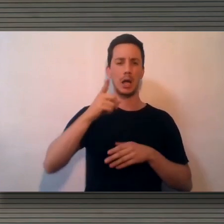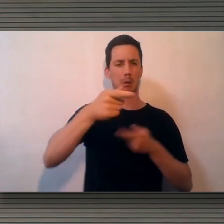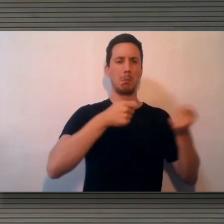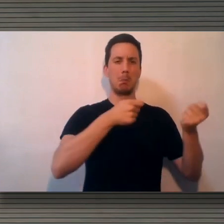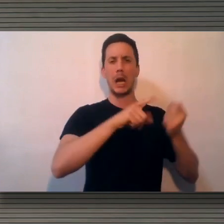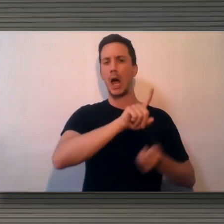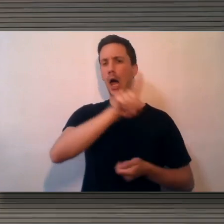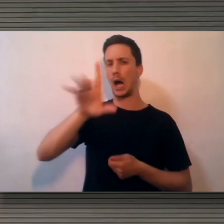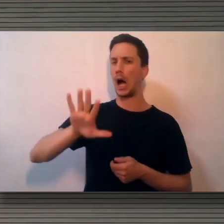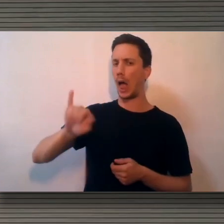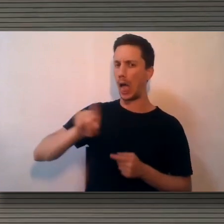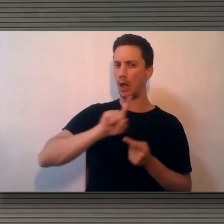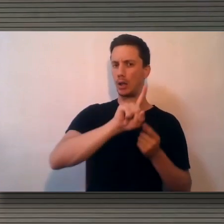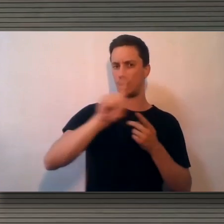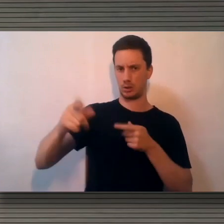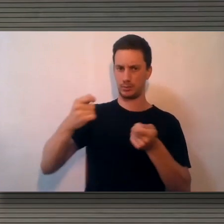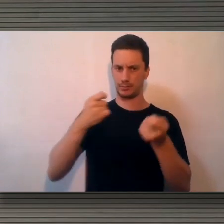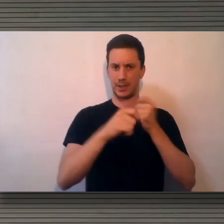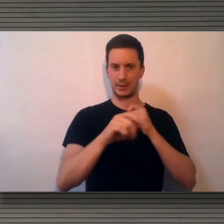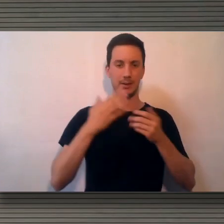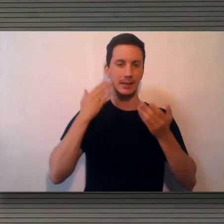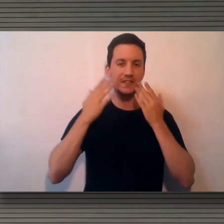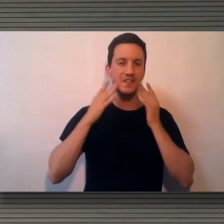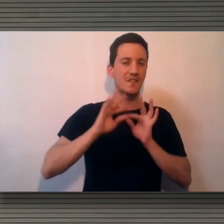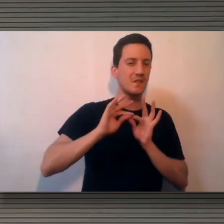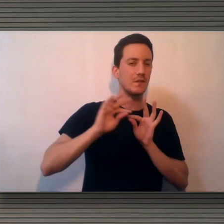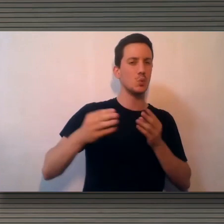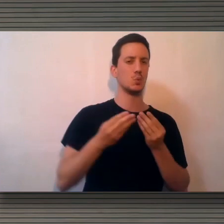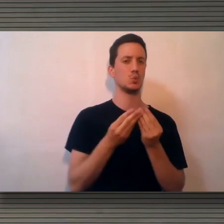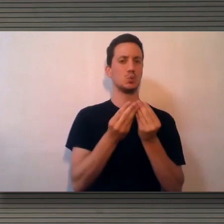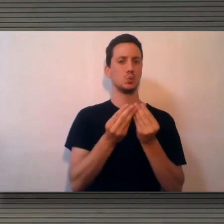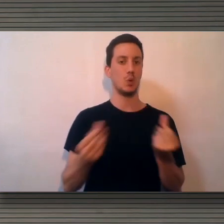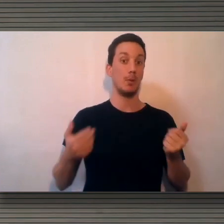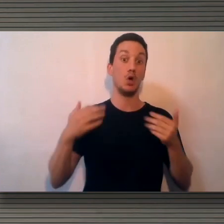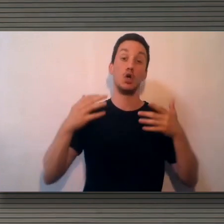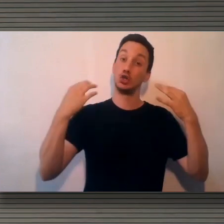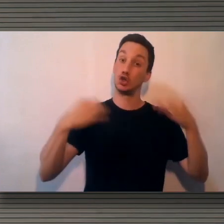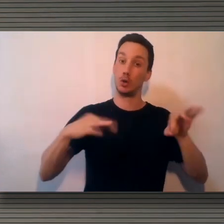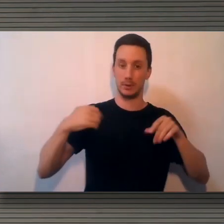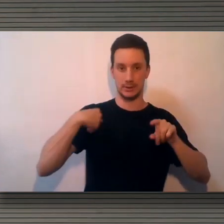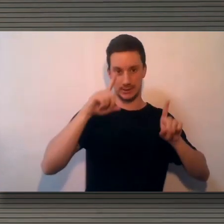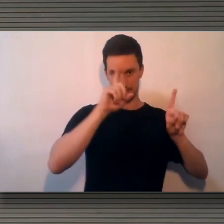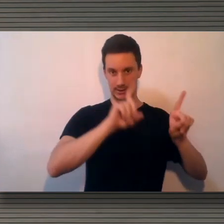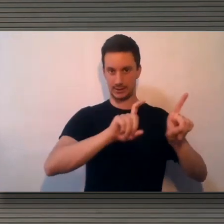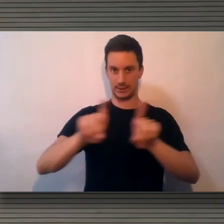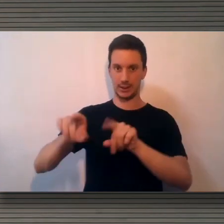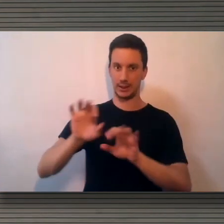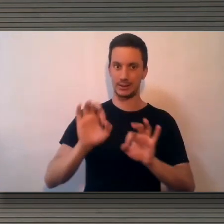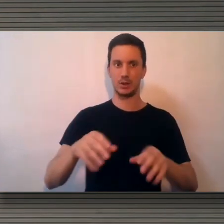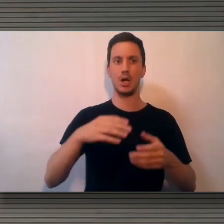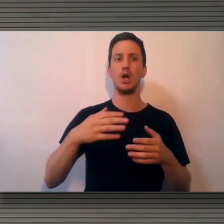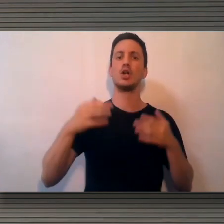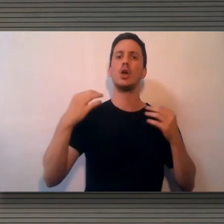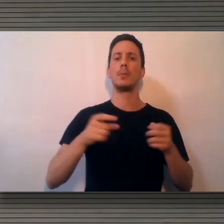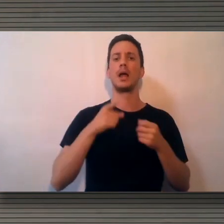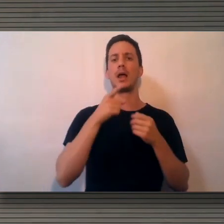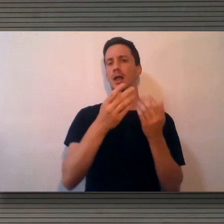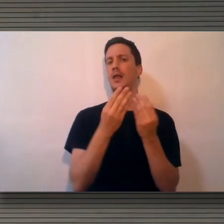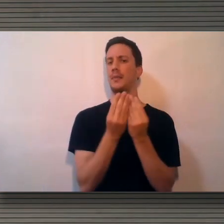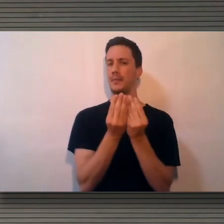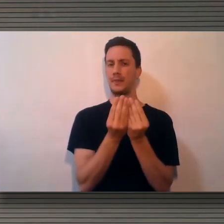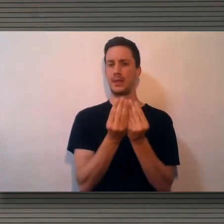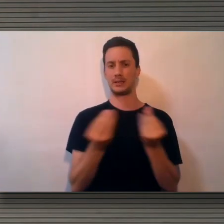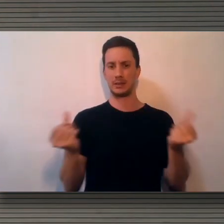esta exfoliación fina, que es normalmente lo que recomendamos. Esto desaparece con